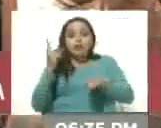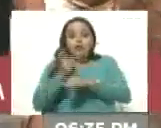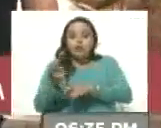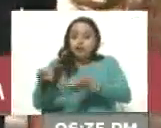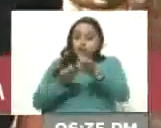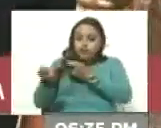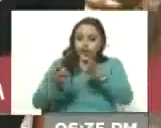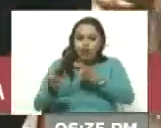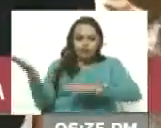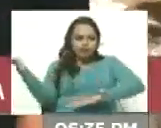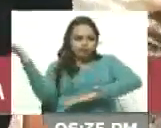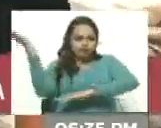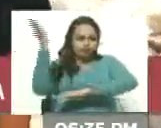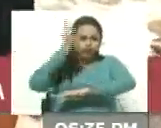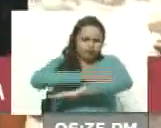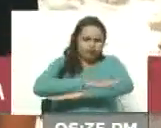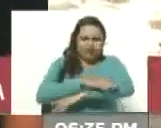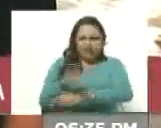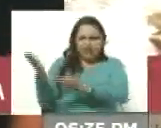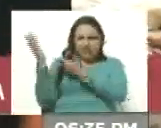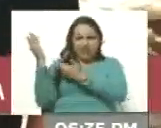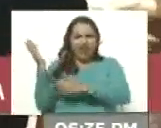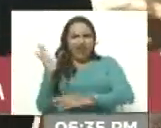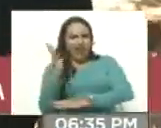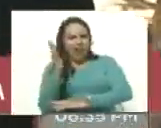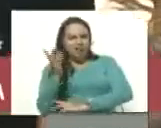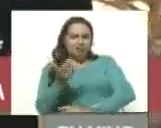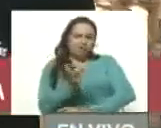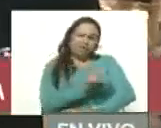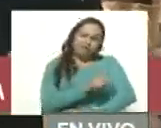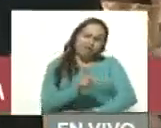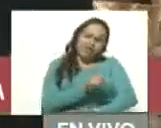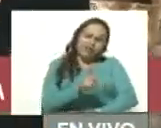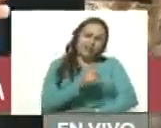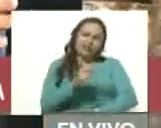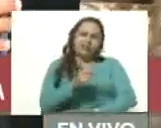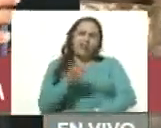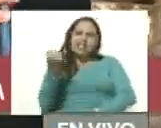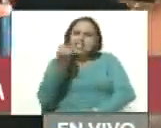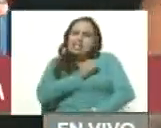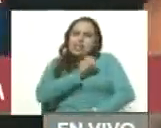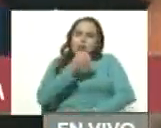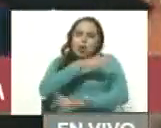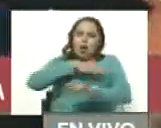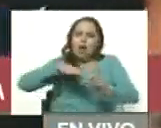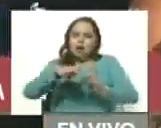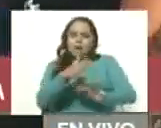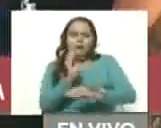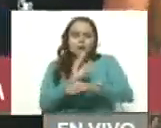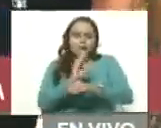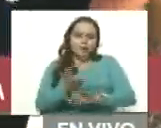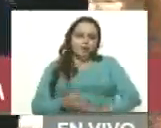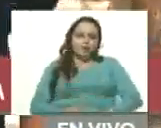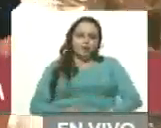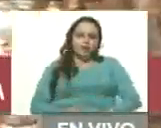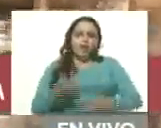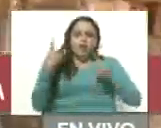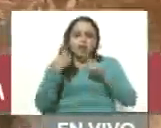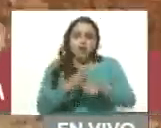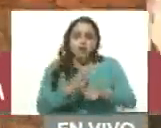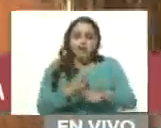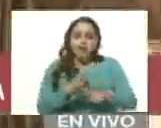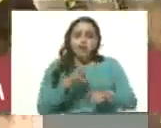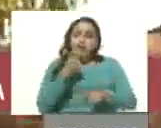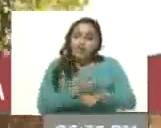de ocupar un árbol de de esa magnitud es con esa edad pues sería un crimen ecológico hay que hay que monitorear este tipo de